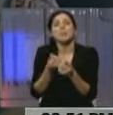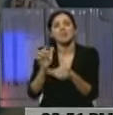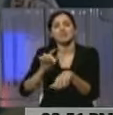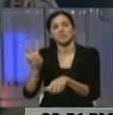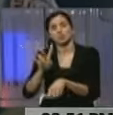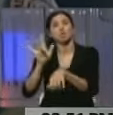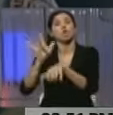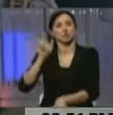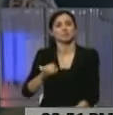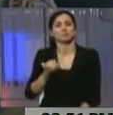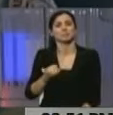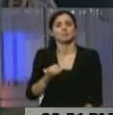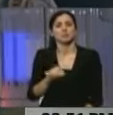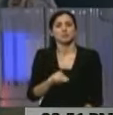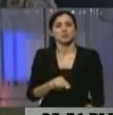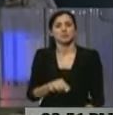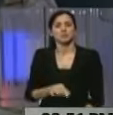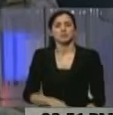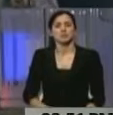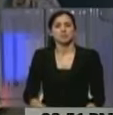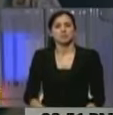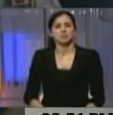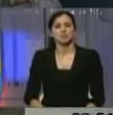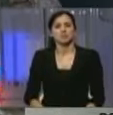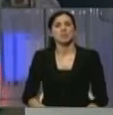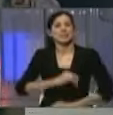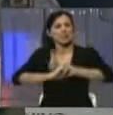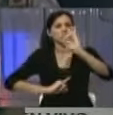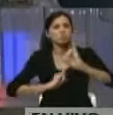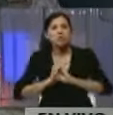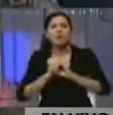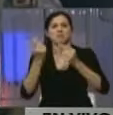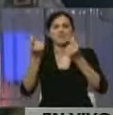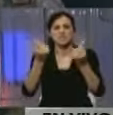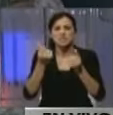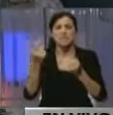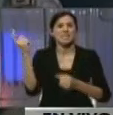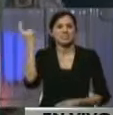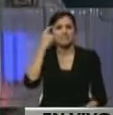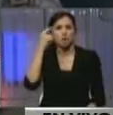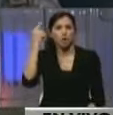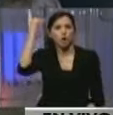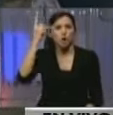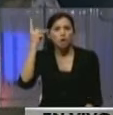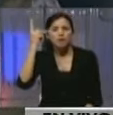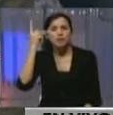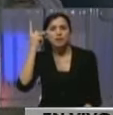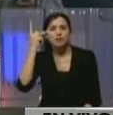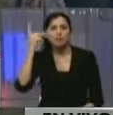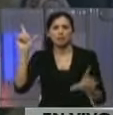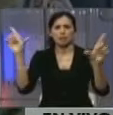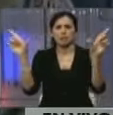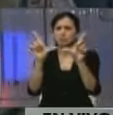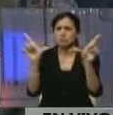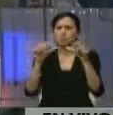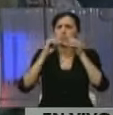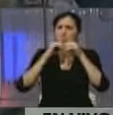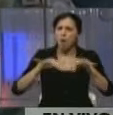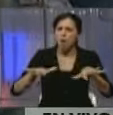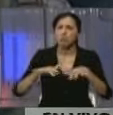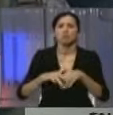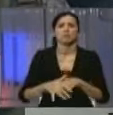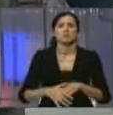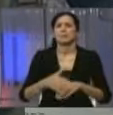siendo acechados por la vía internacional, financiera, psicológica, mediática, de la